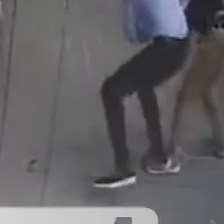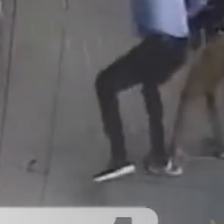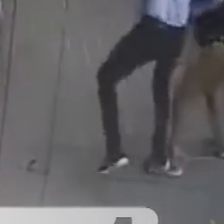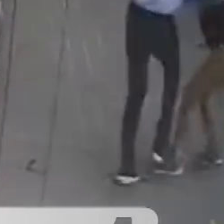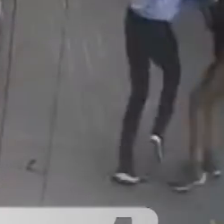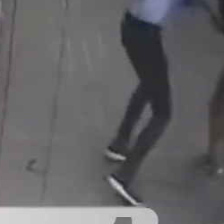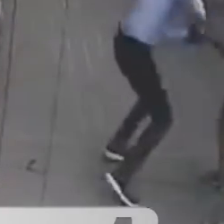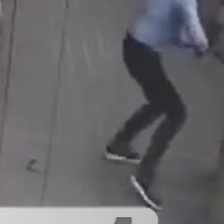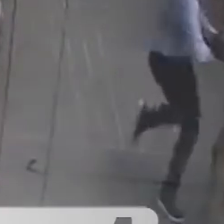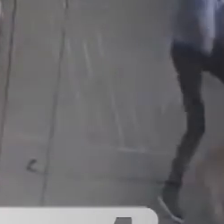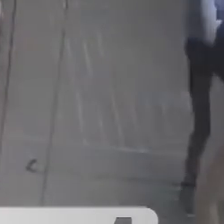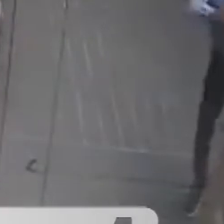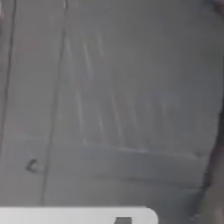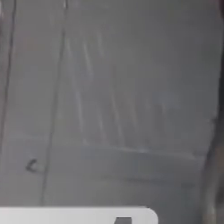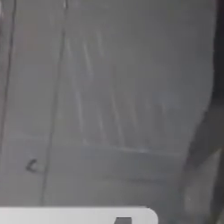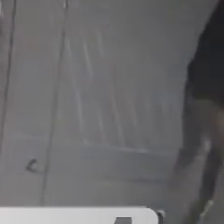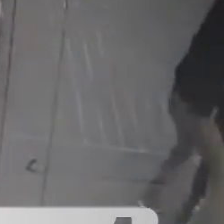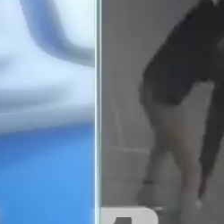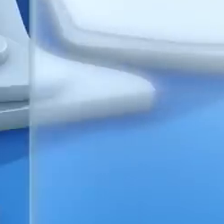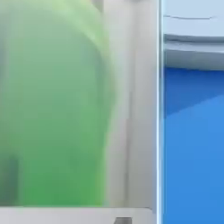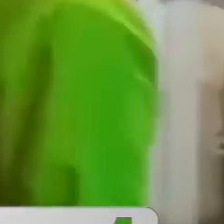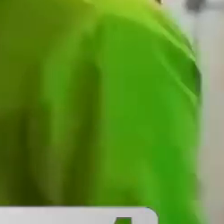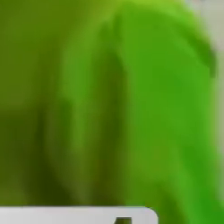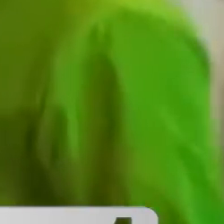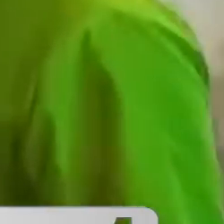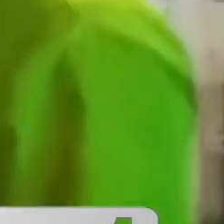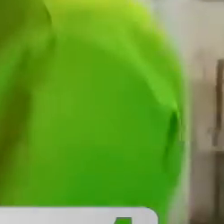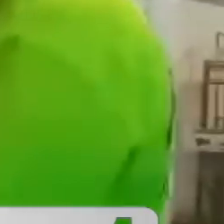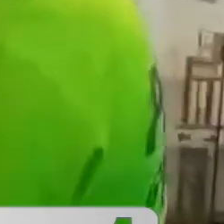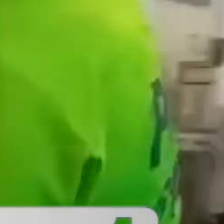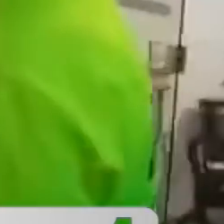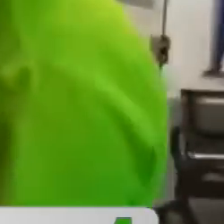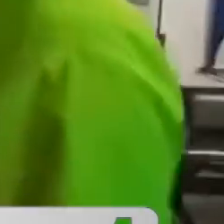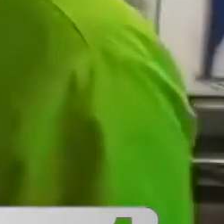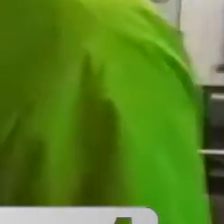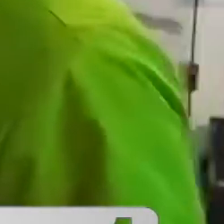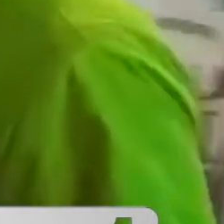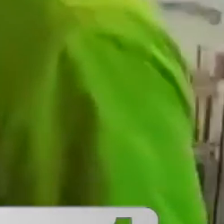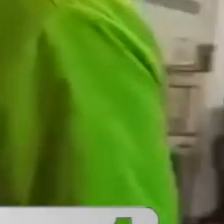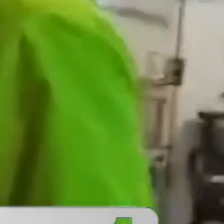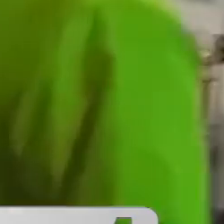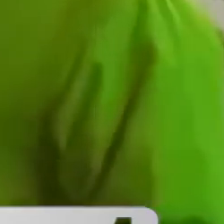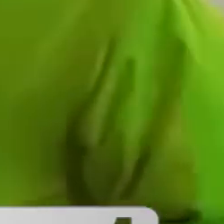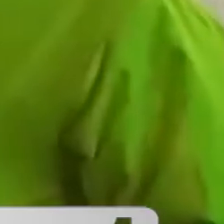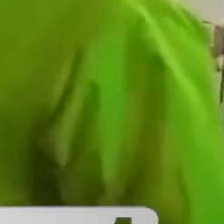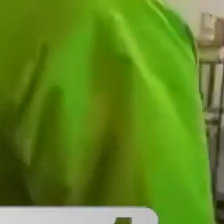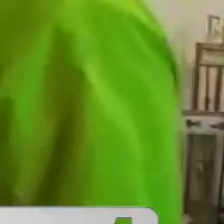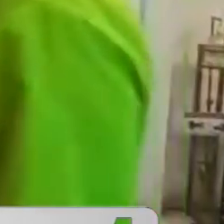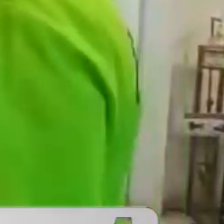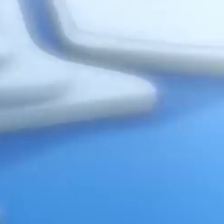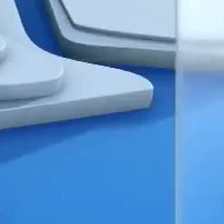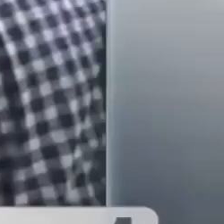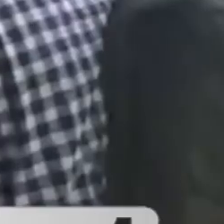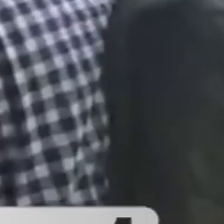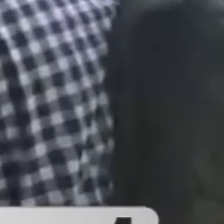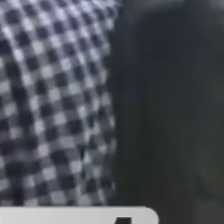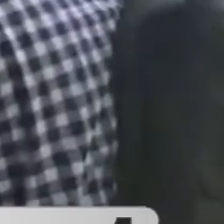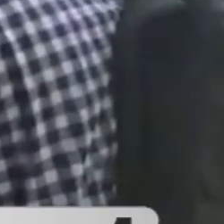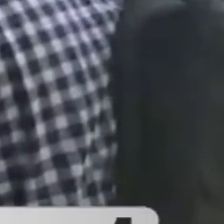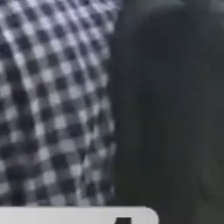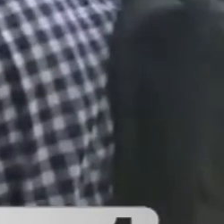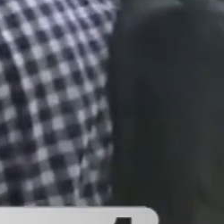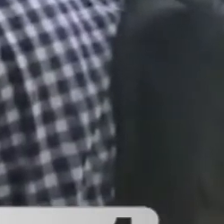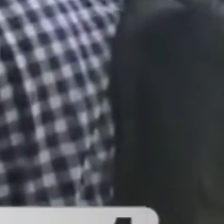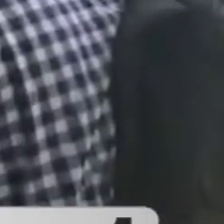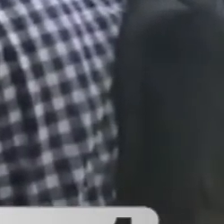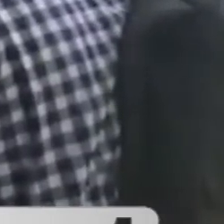robo. Aumentan en 28%. Así cayó el negro Over, el delincuente más buscado en Barranquilla. Con perfil